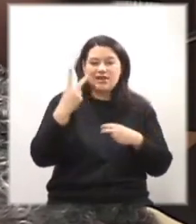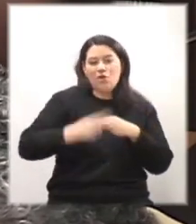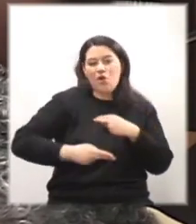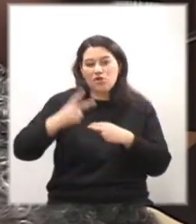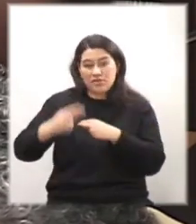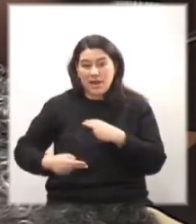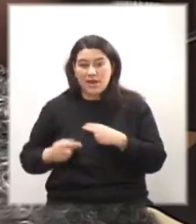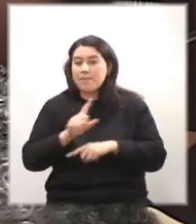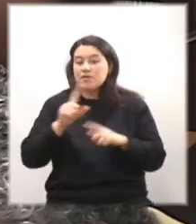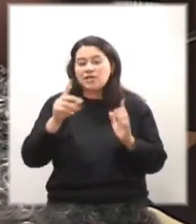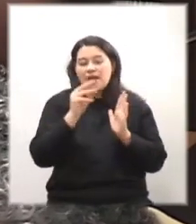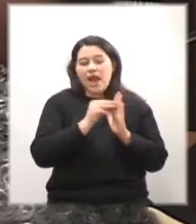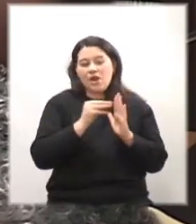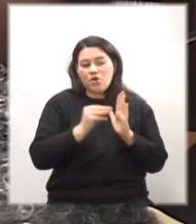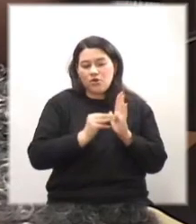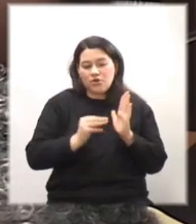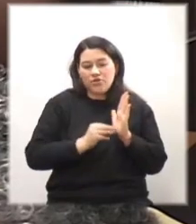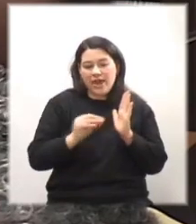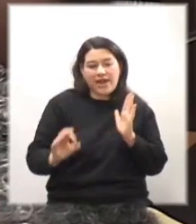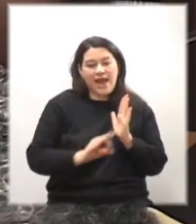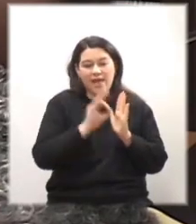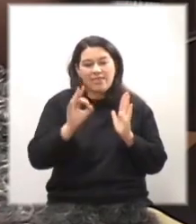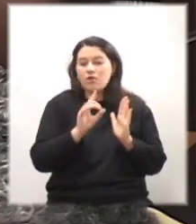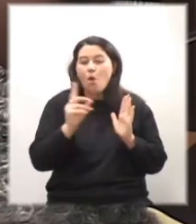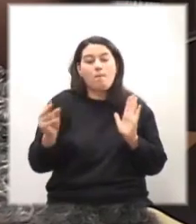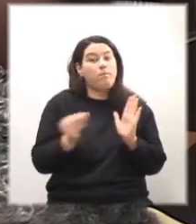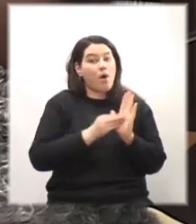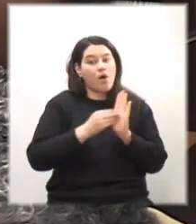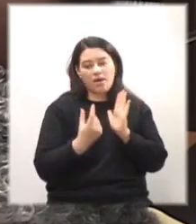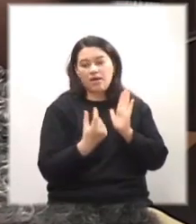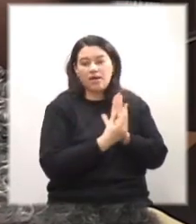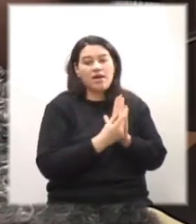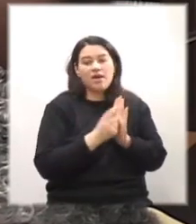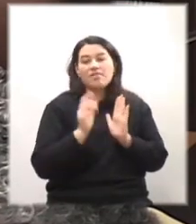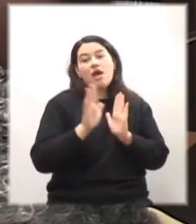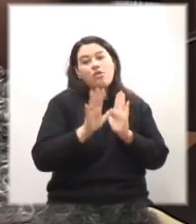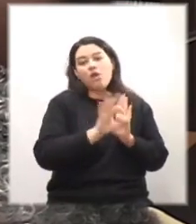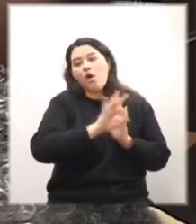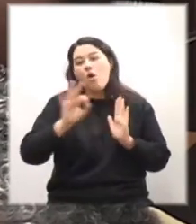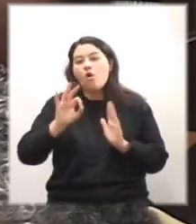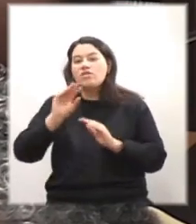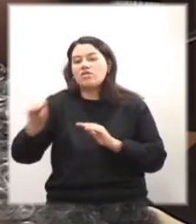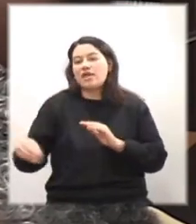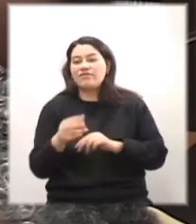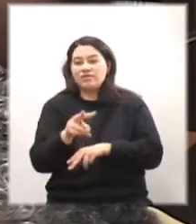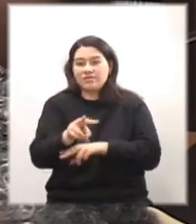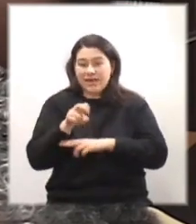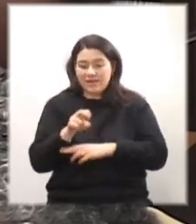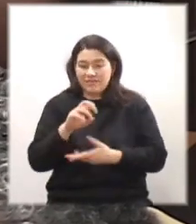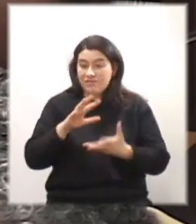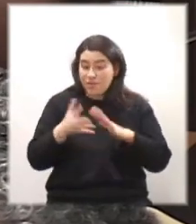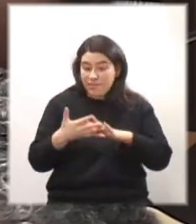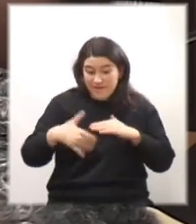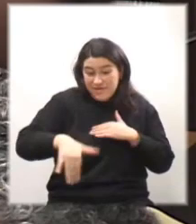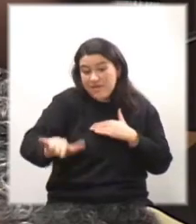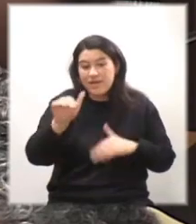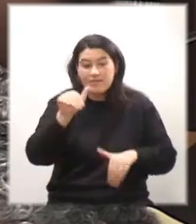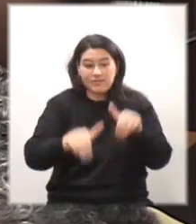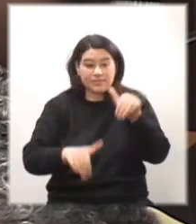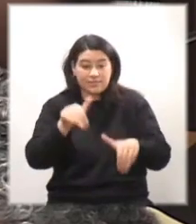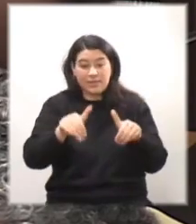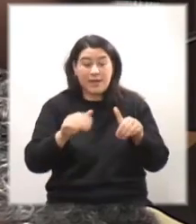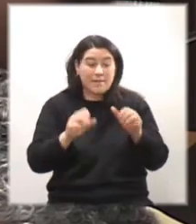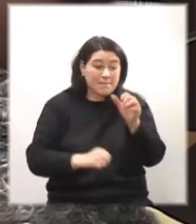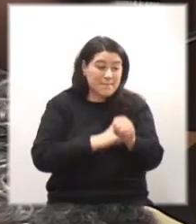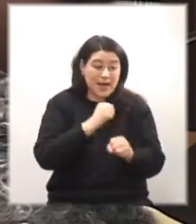cintas, pero sin registrarlo como déficit fiscal ni como deuda. El carnaval electoral y el legado fiscal que